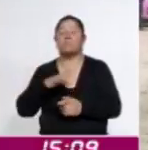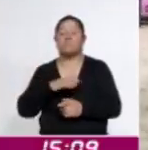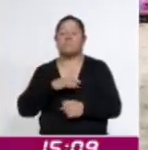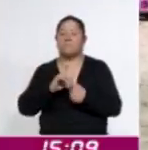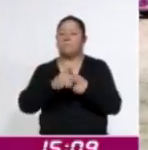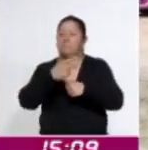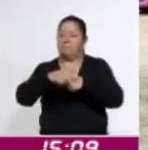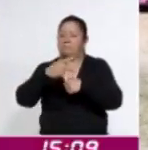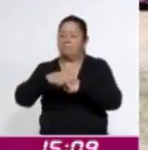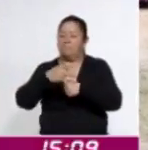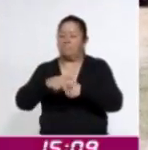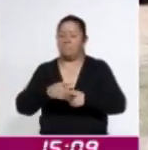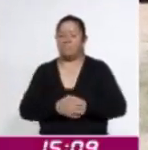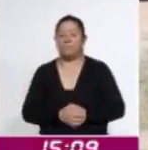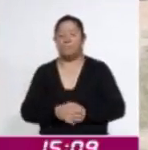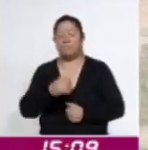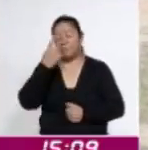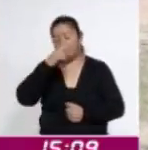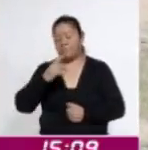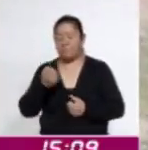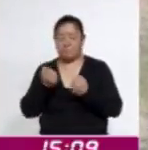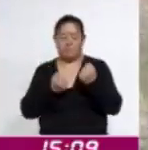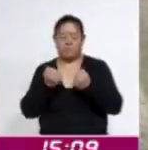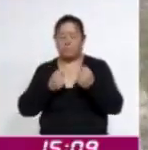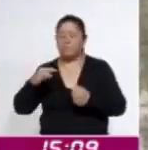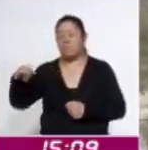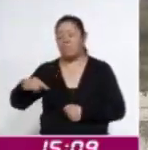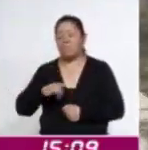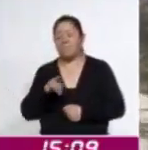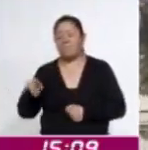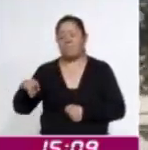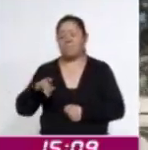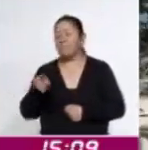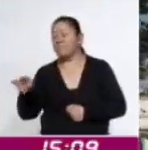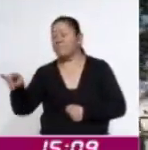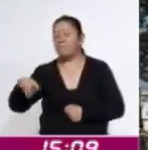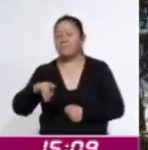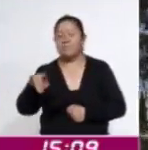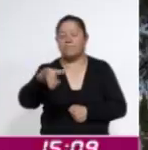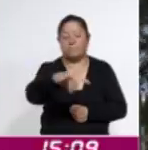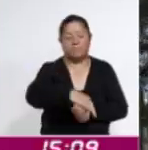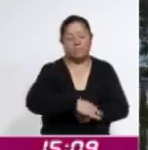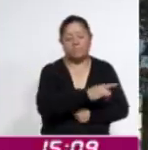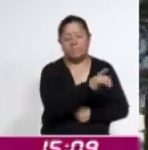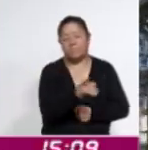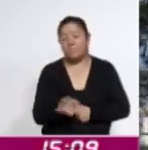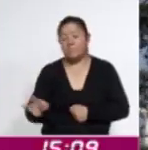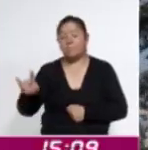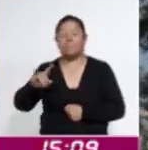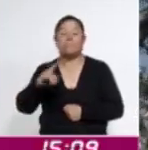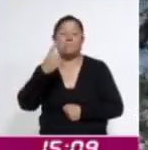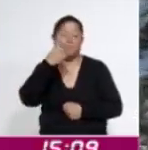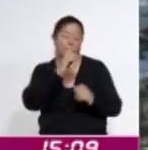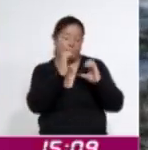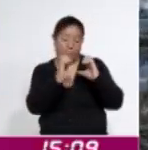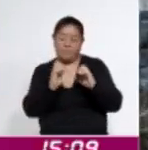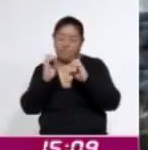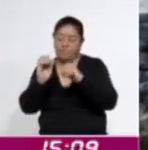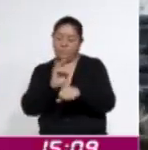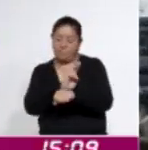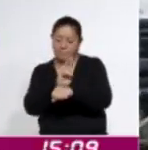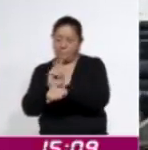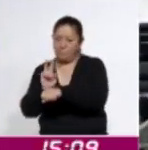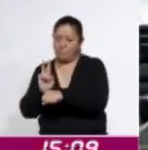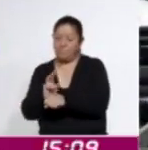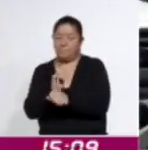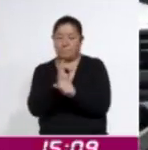delictiva para los recorridos de seguridad y vigilancia a fin de fortalecer la prevención del delito e investigación. La